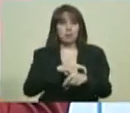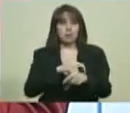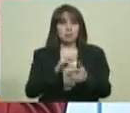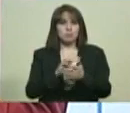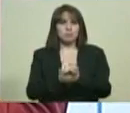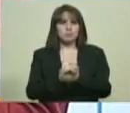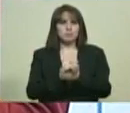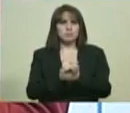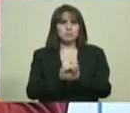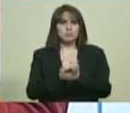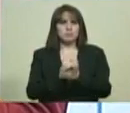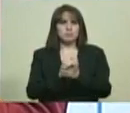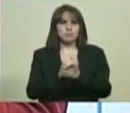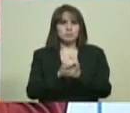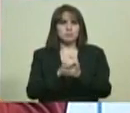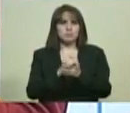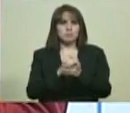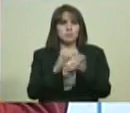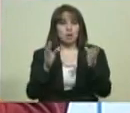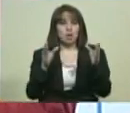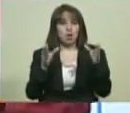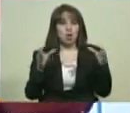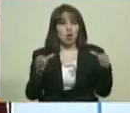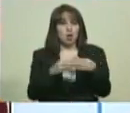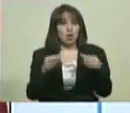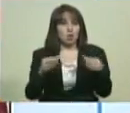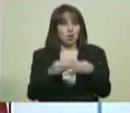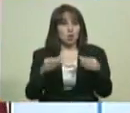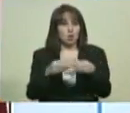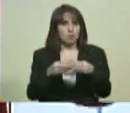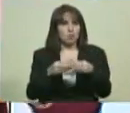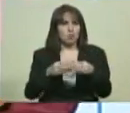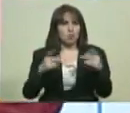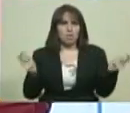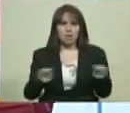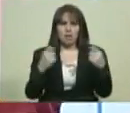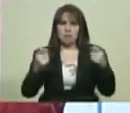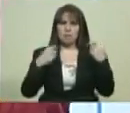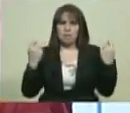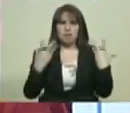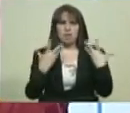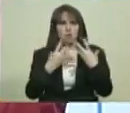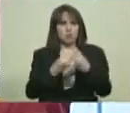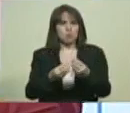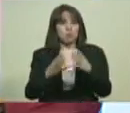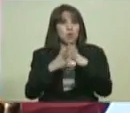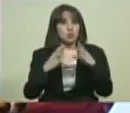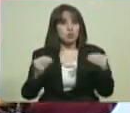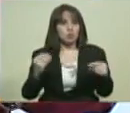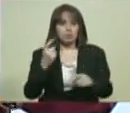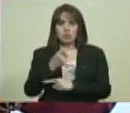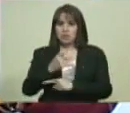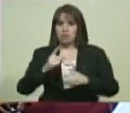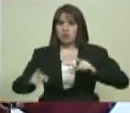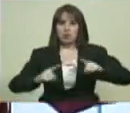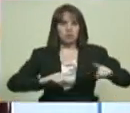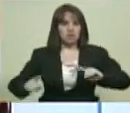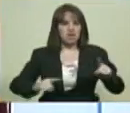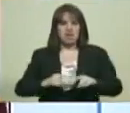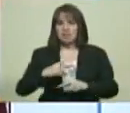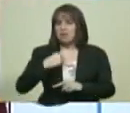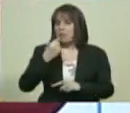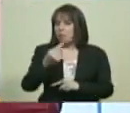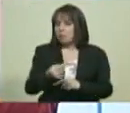Y los comandos de campaña, Simón Bolívar, junto a todo el gran polo patriótico, deben coordinar después